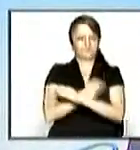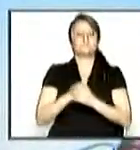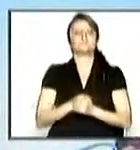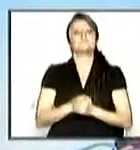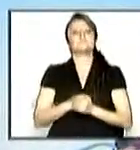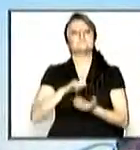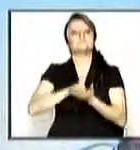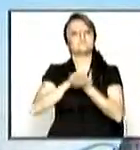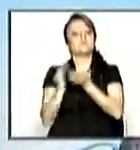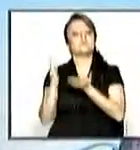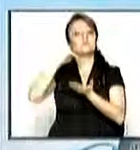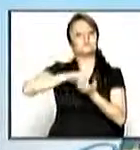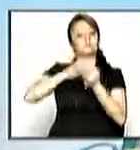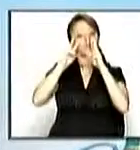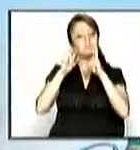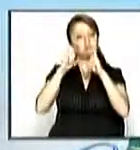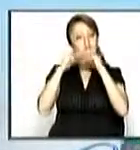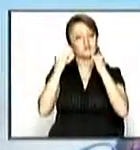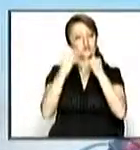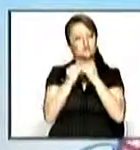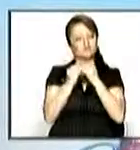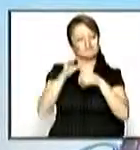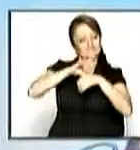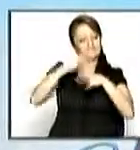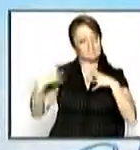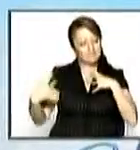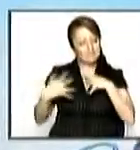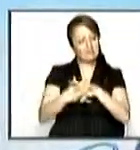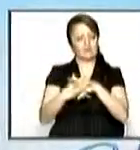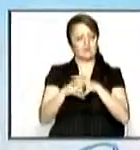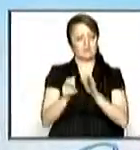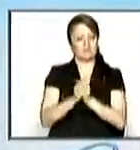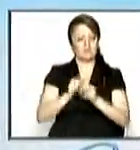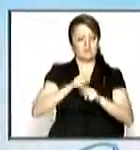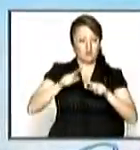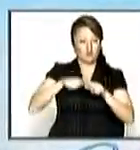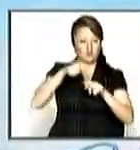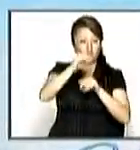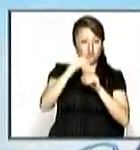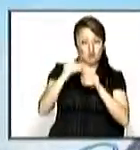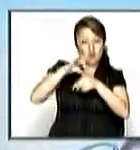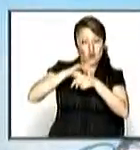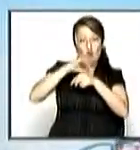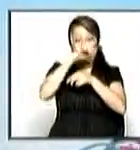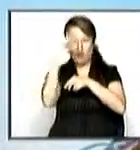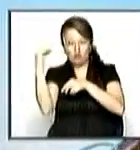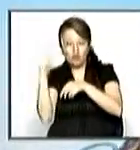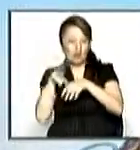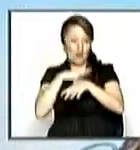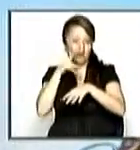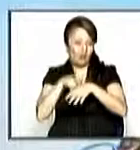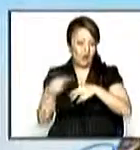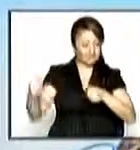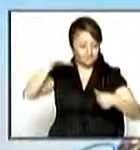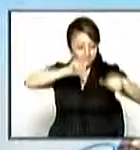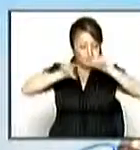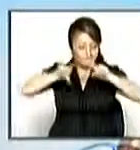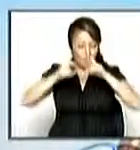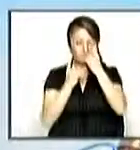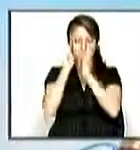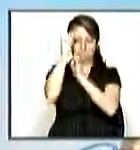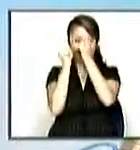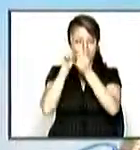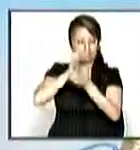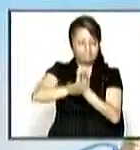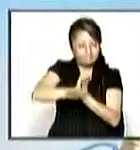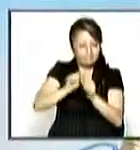Y volviendo al tema de la medicina integral, sin ser este un programa de medicina alternativa ni de naturismo, este es un programa que todos los